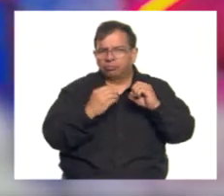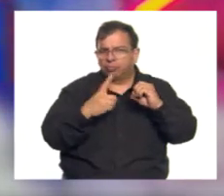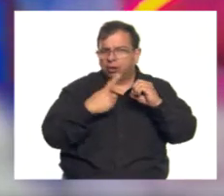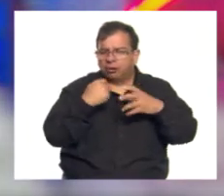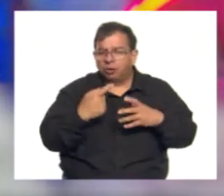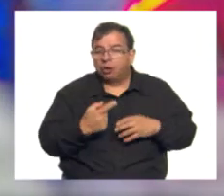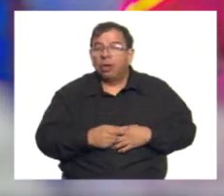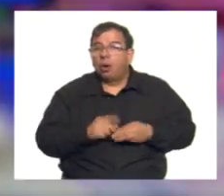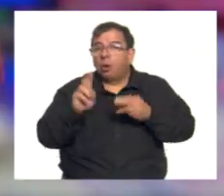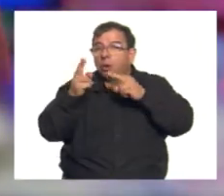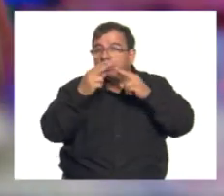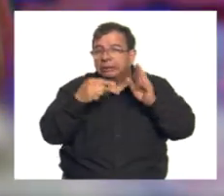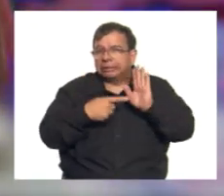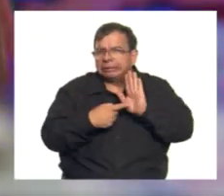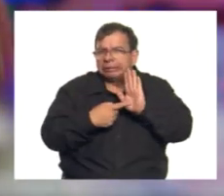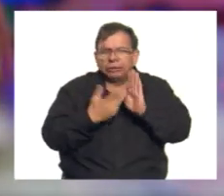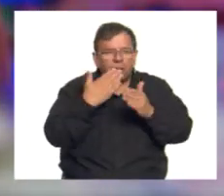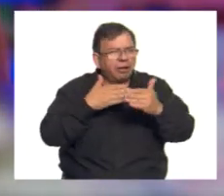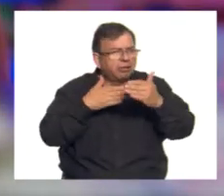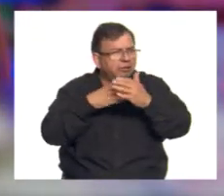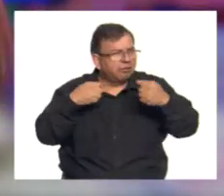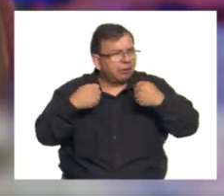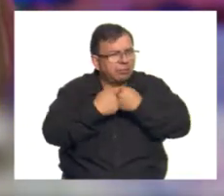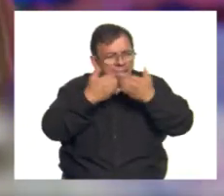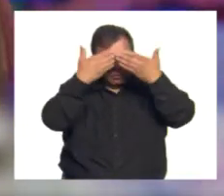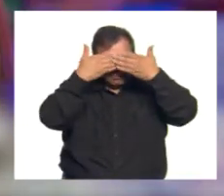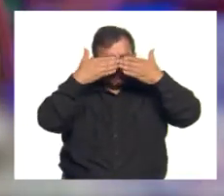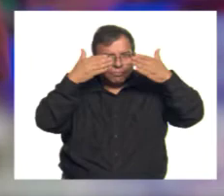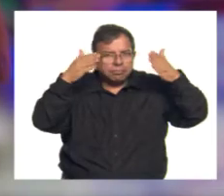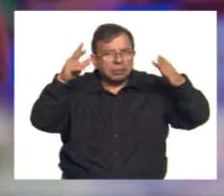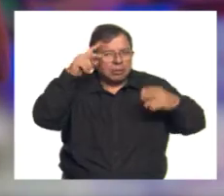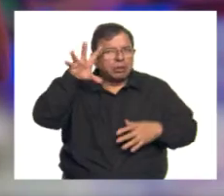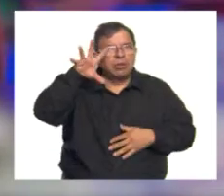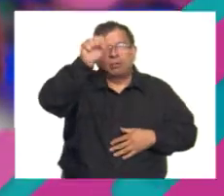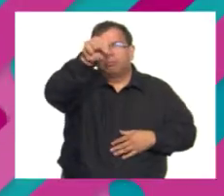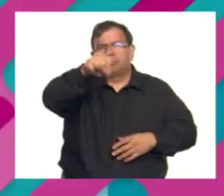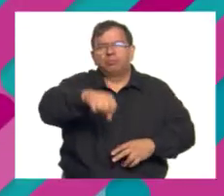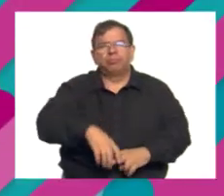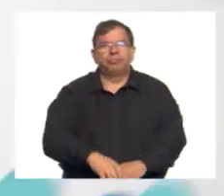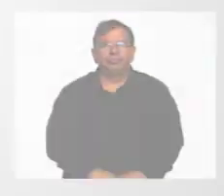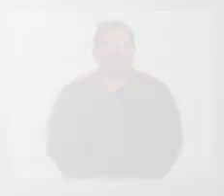universo me enseñó que no existen fronteras cuando se trata de abrir tu mente y alcanzar tus sueños.